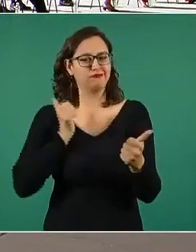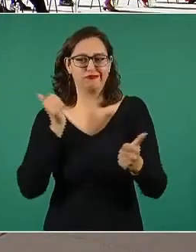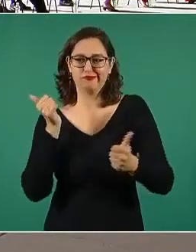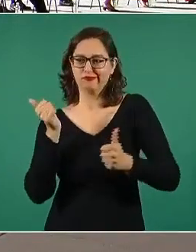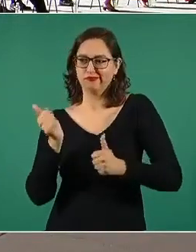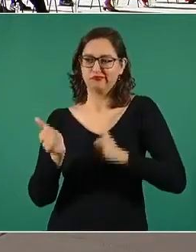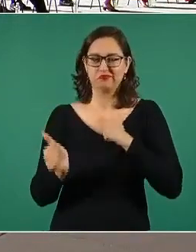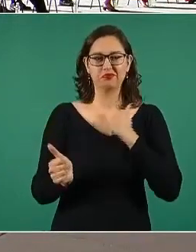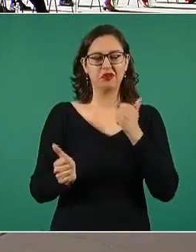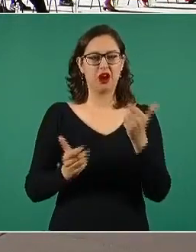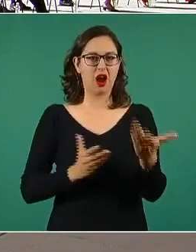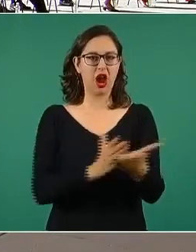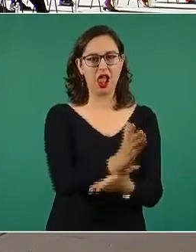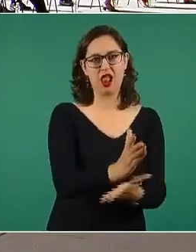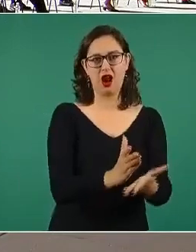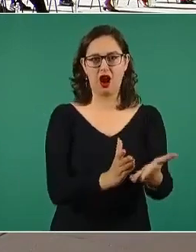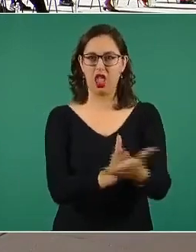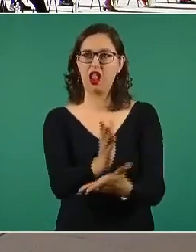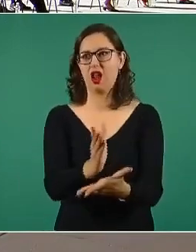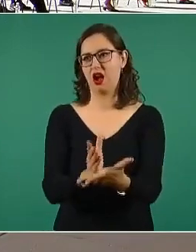con discursos,